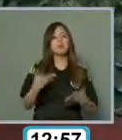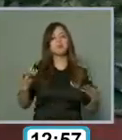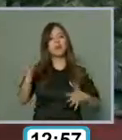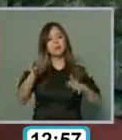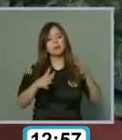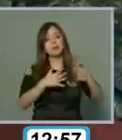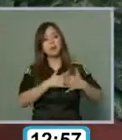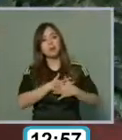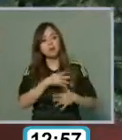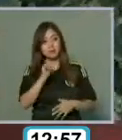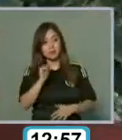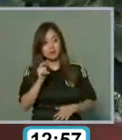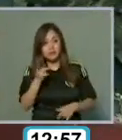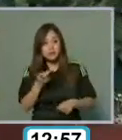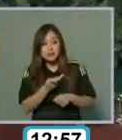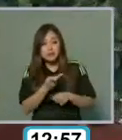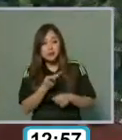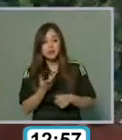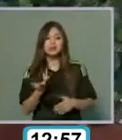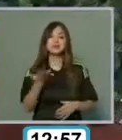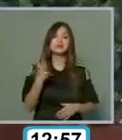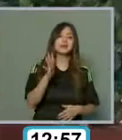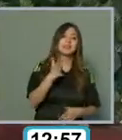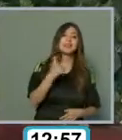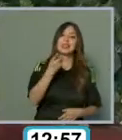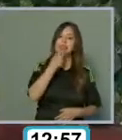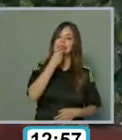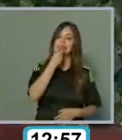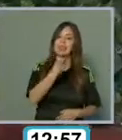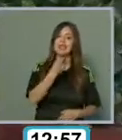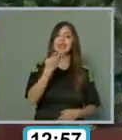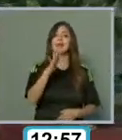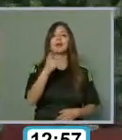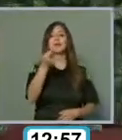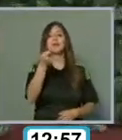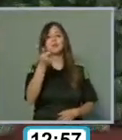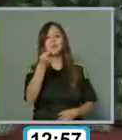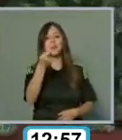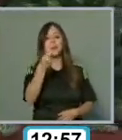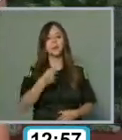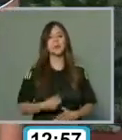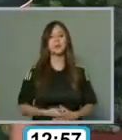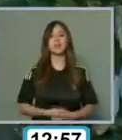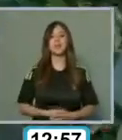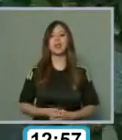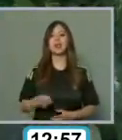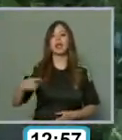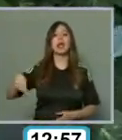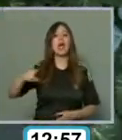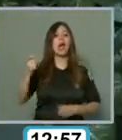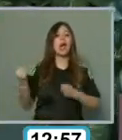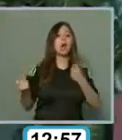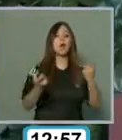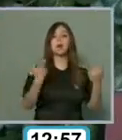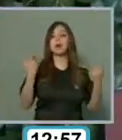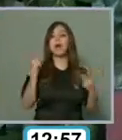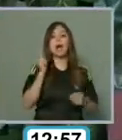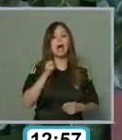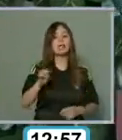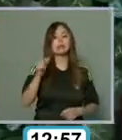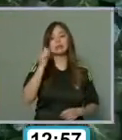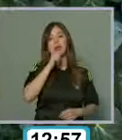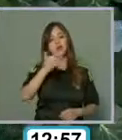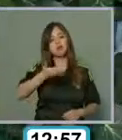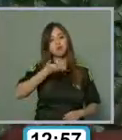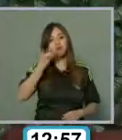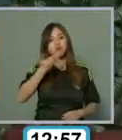o no? A ver, no, dinos. Un poquito. Un poquito. Bueno, a todos nos ha pasado. Es parte de la vida, ¿no? Muchas felicidades